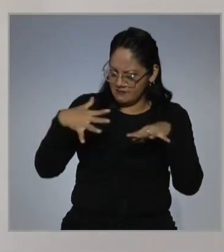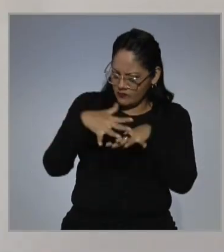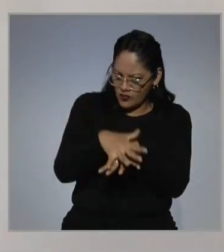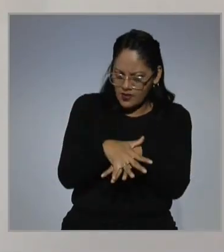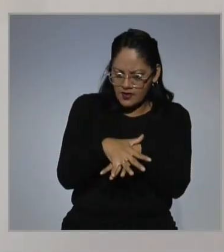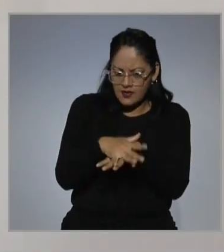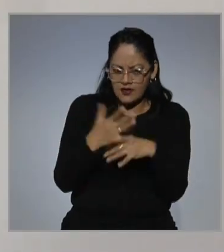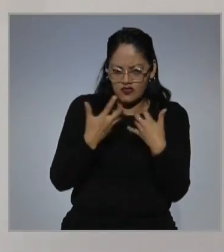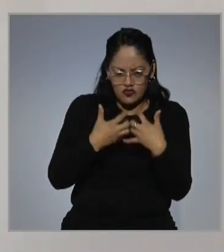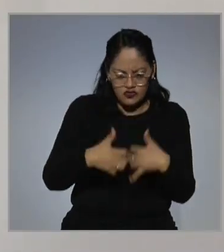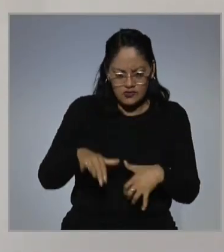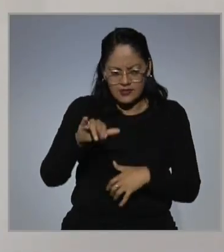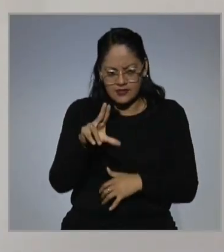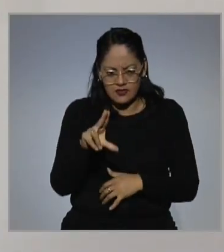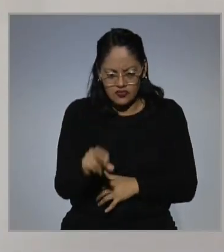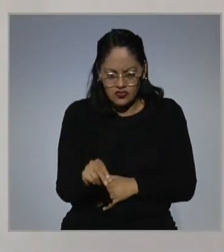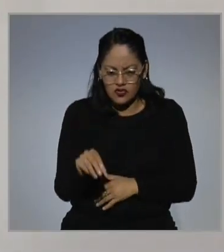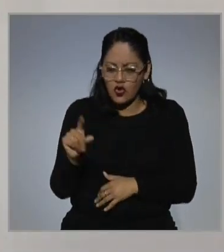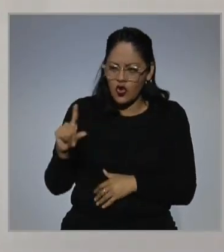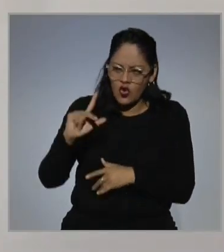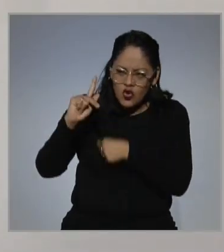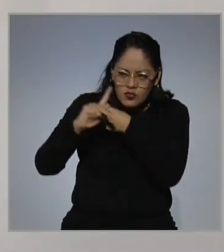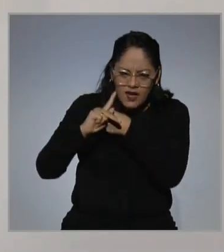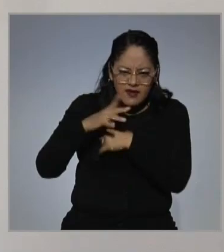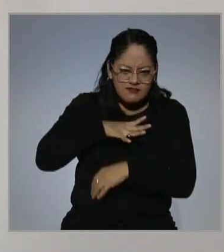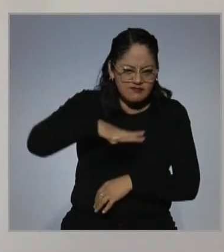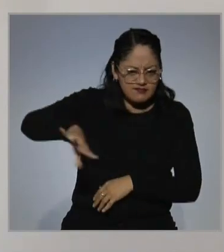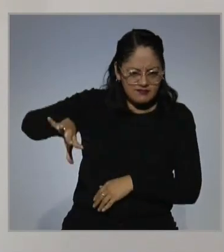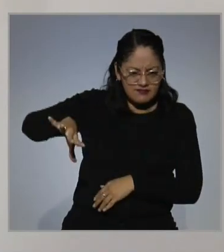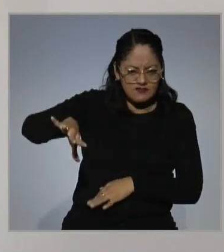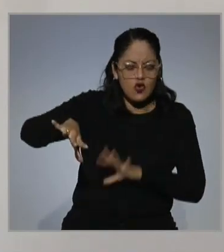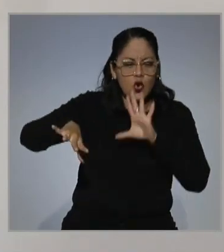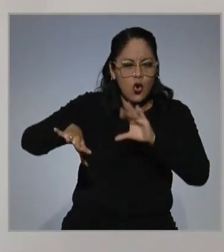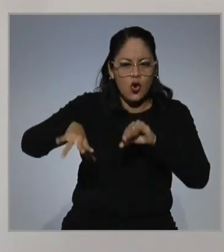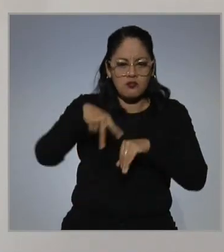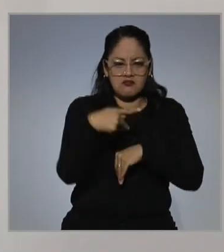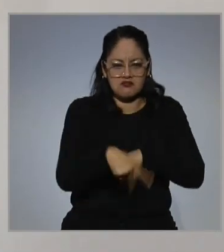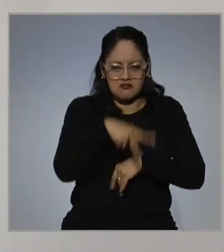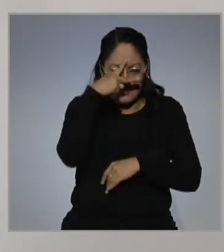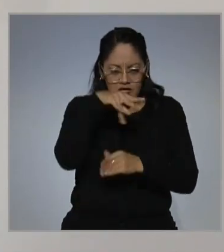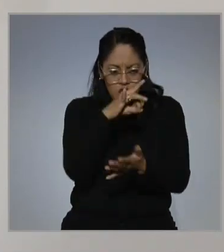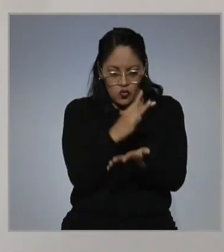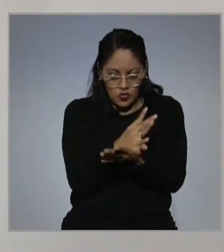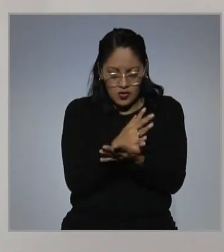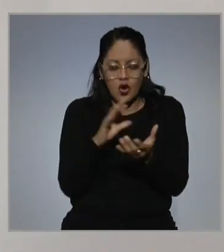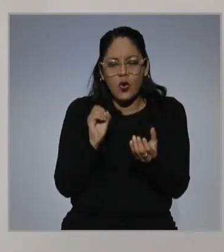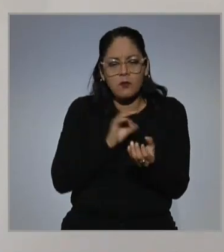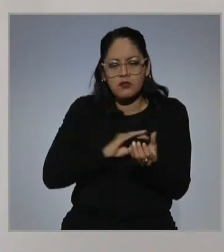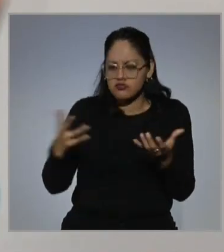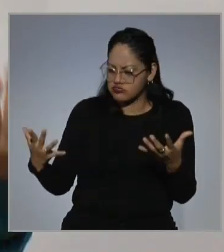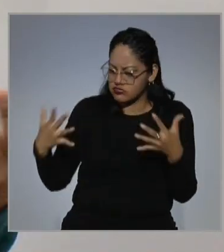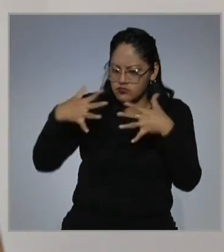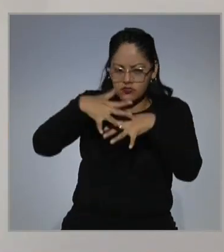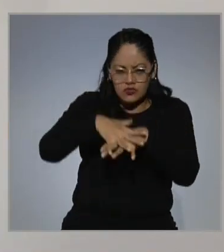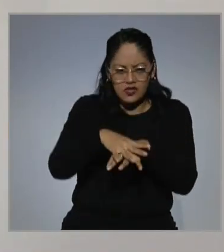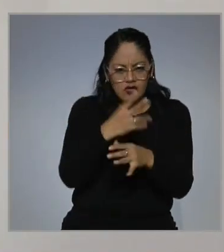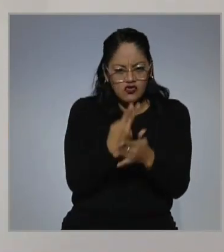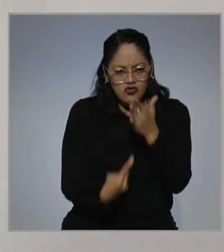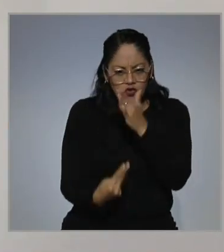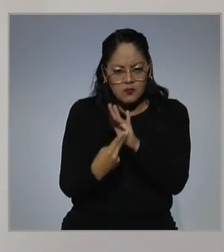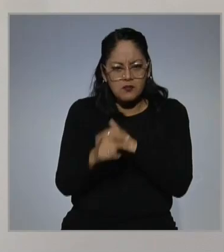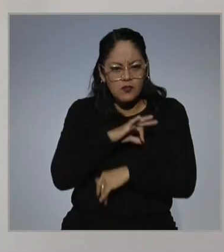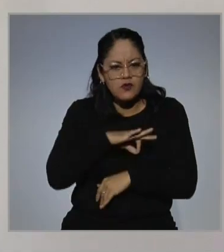funciona? ¿Debemos rechazarlo como algo externo y quedarnos con lo propio? O incorporarlo y tener ambas partes, ¿no? Y con respecto,